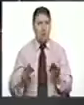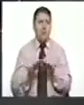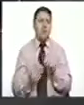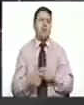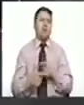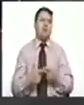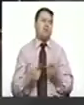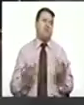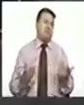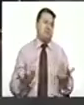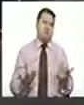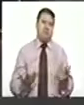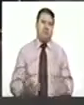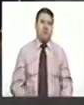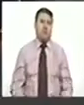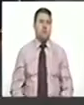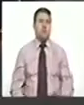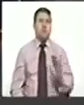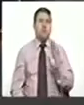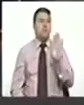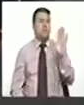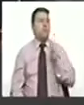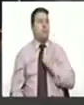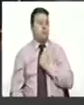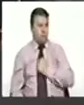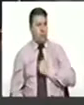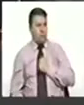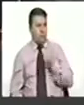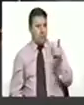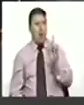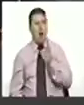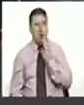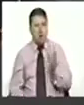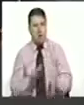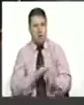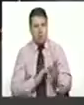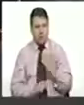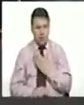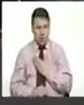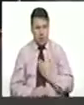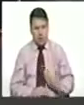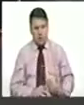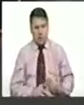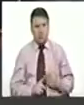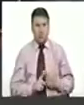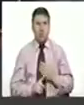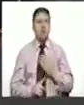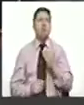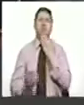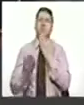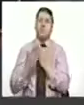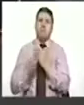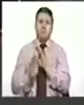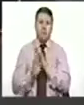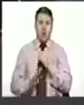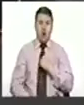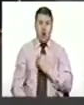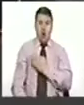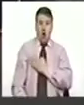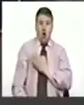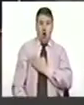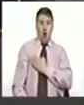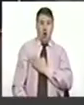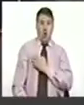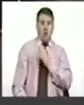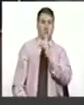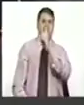Por favor, sonido para el señor presidente. Gracias. gracias a Dios, presidente. Es que Uribe no debo sino